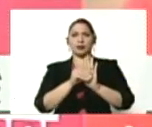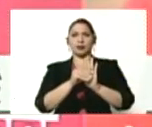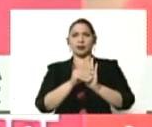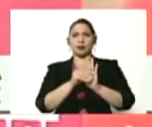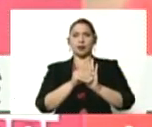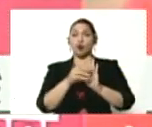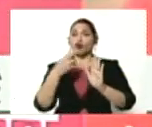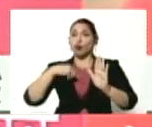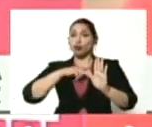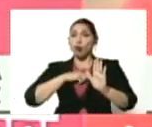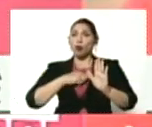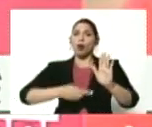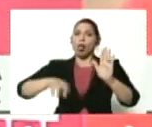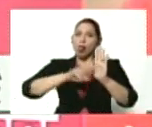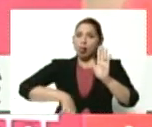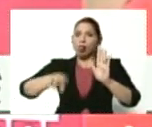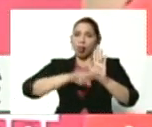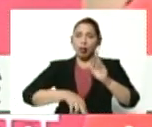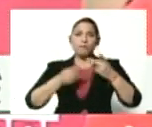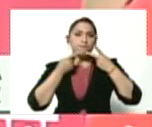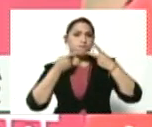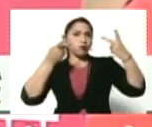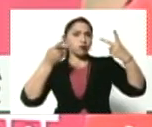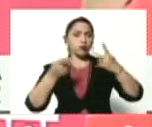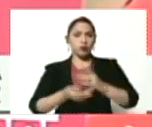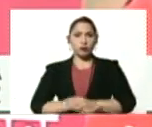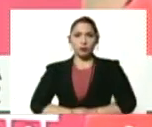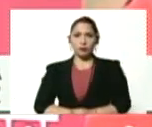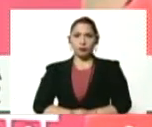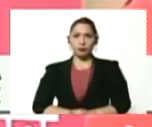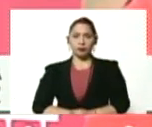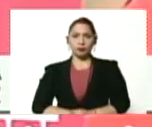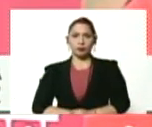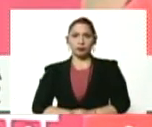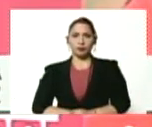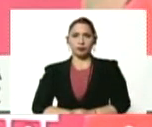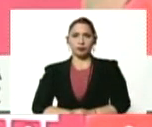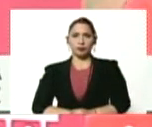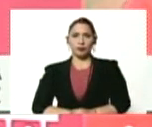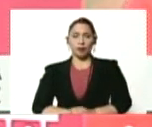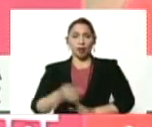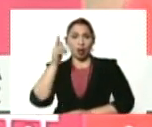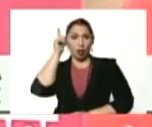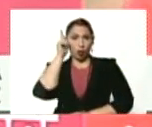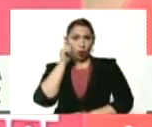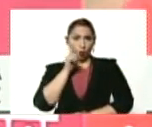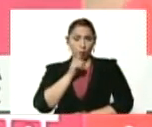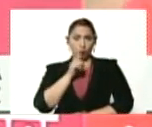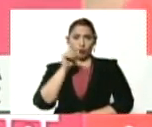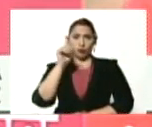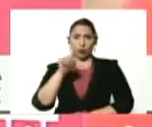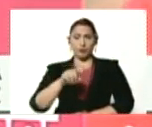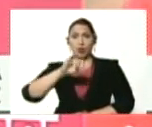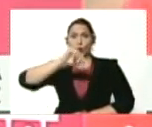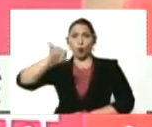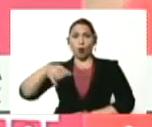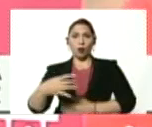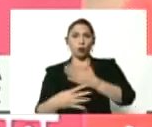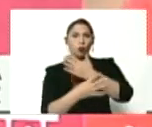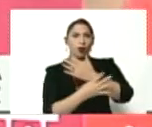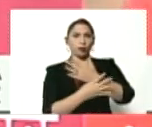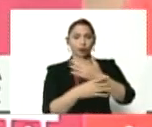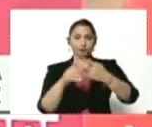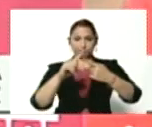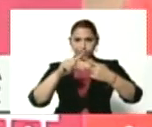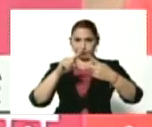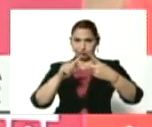repetidas ocasiones hemos dicho, que Leopoldo López y Juan Guaidó